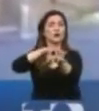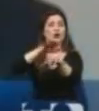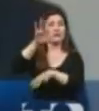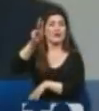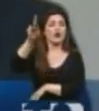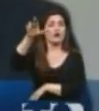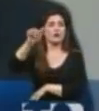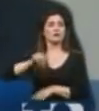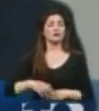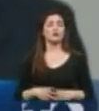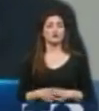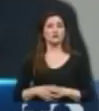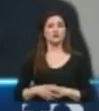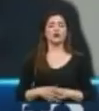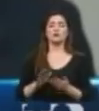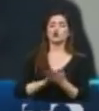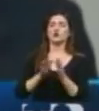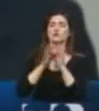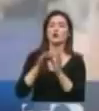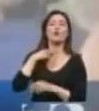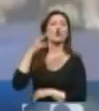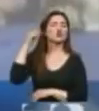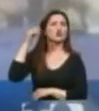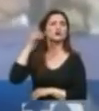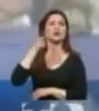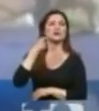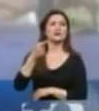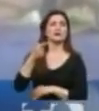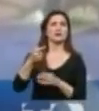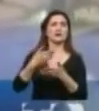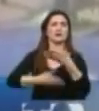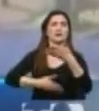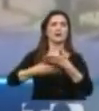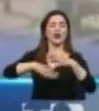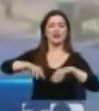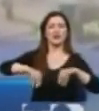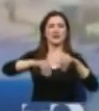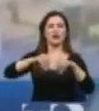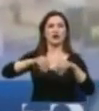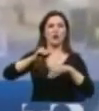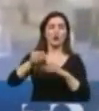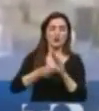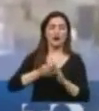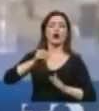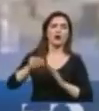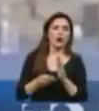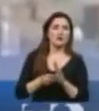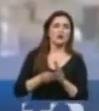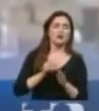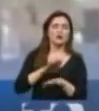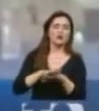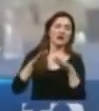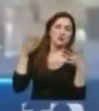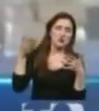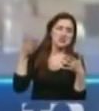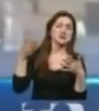Taura. Compañeros, perdónenme lo que yo les voy a decir, pero este tipo de petitorios repetitivos basados en políticas